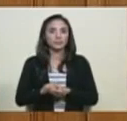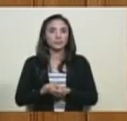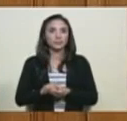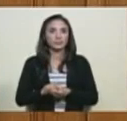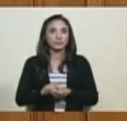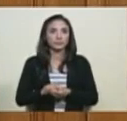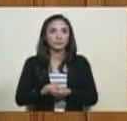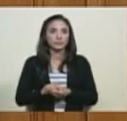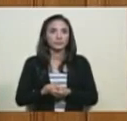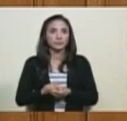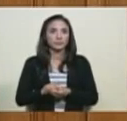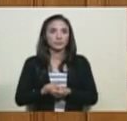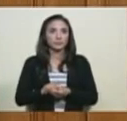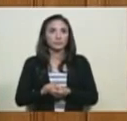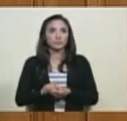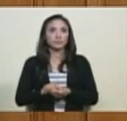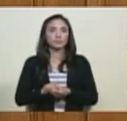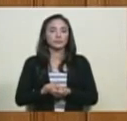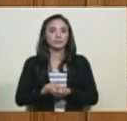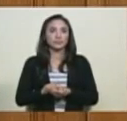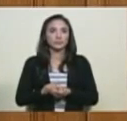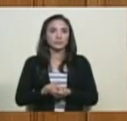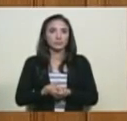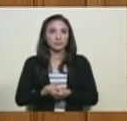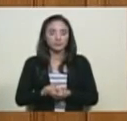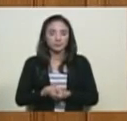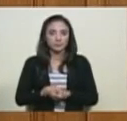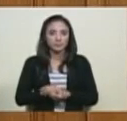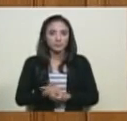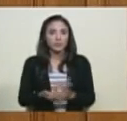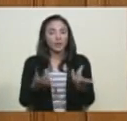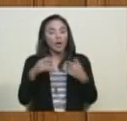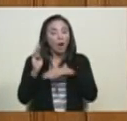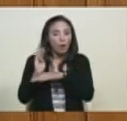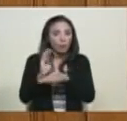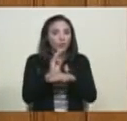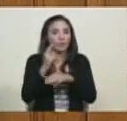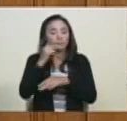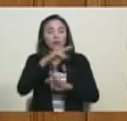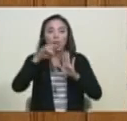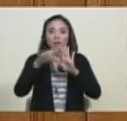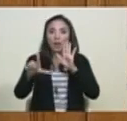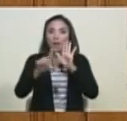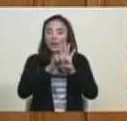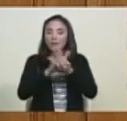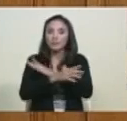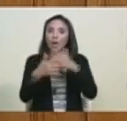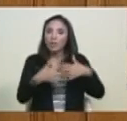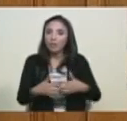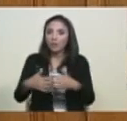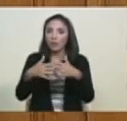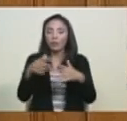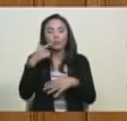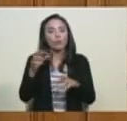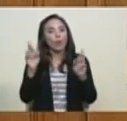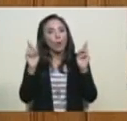estén incriminados y viviendo libremente y protegidos bajo las leyes de Estados Unidos. Espero